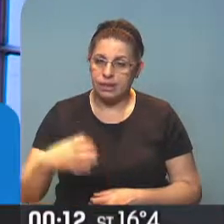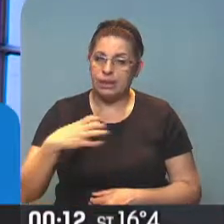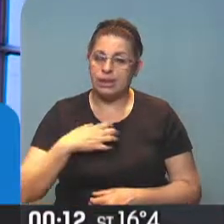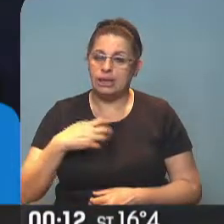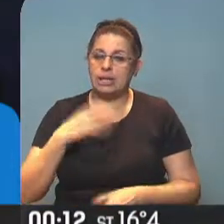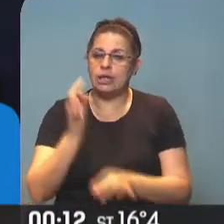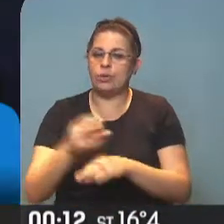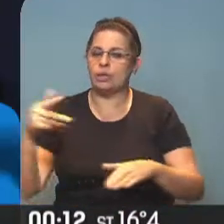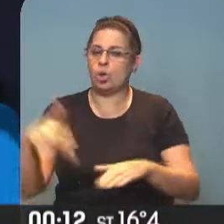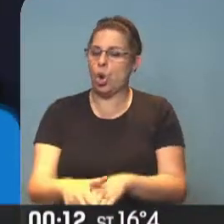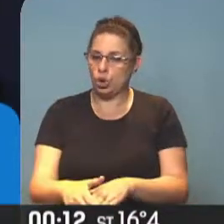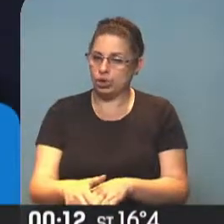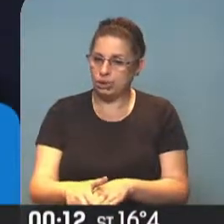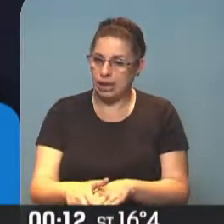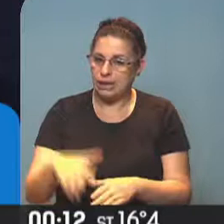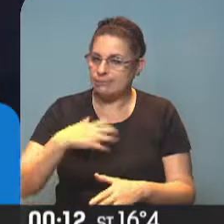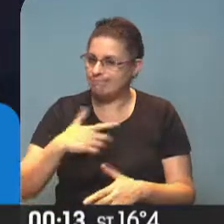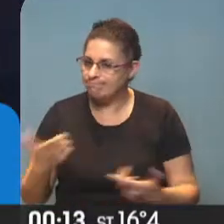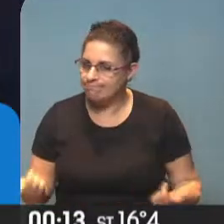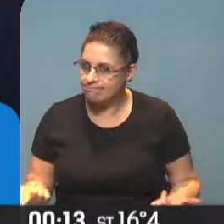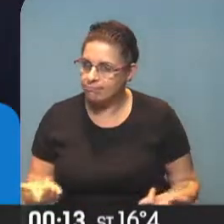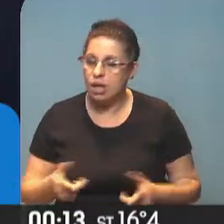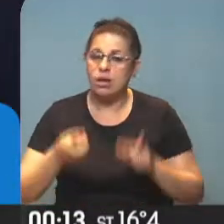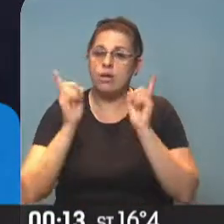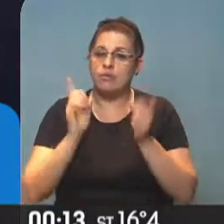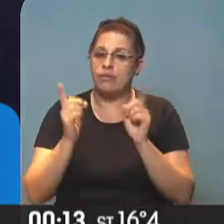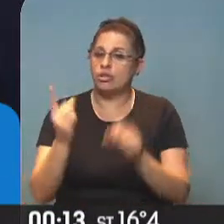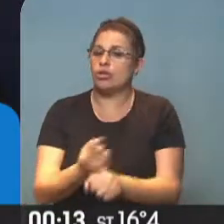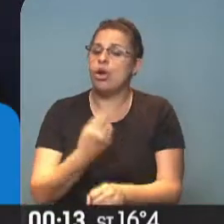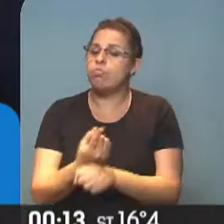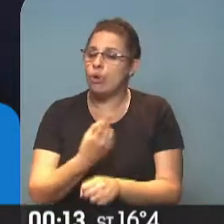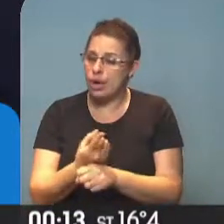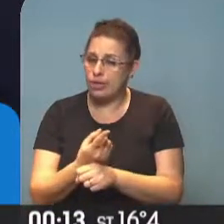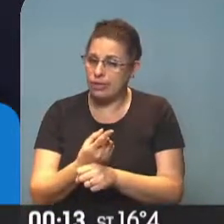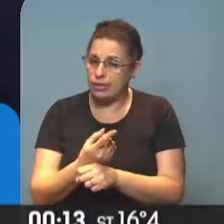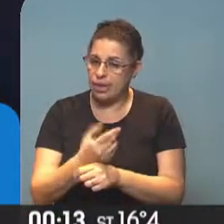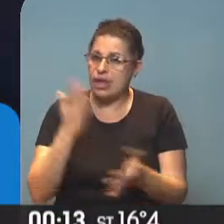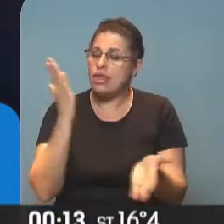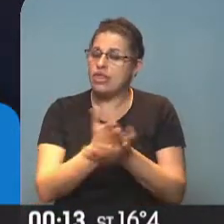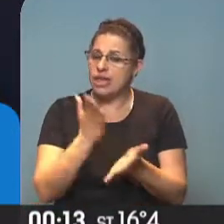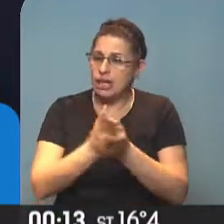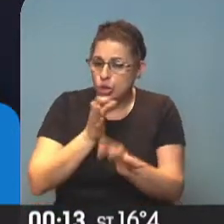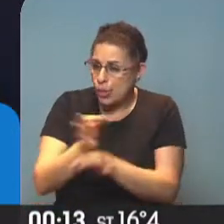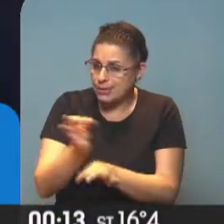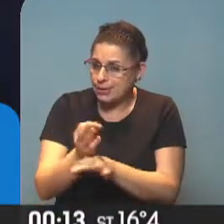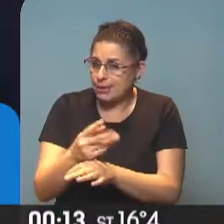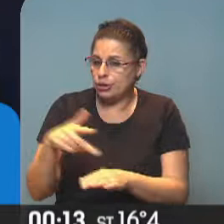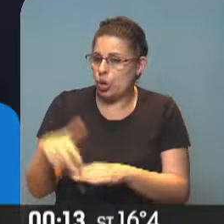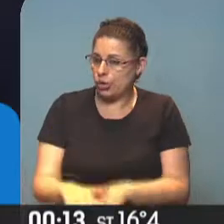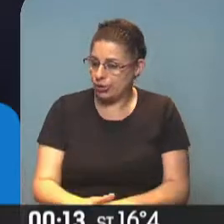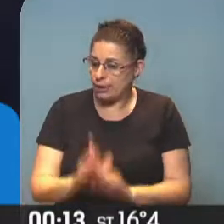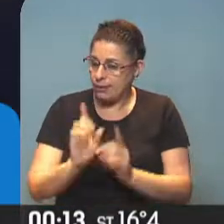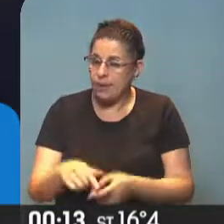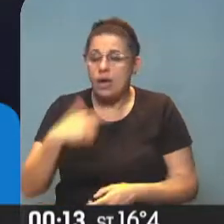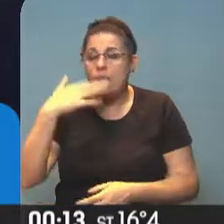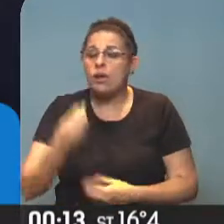proceso educativo, los chicos quedan sin clases, los profesores no pueden ejercer su derecho a enseñar. Y lo